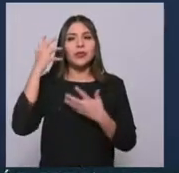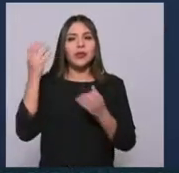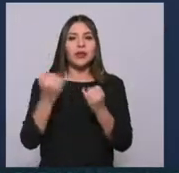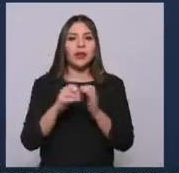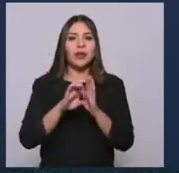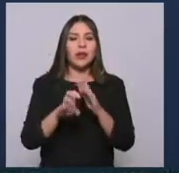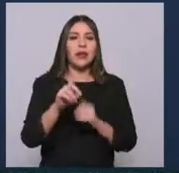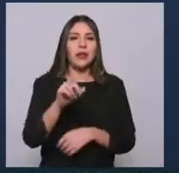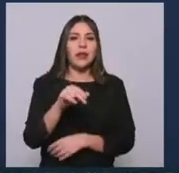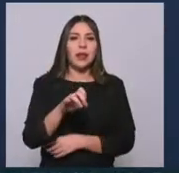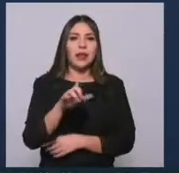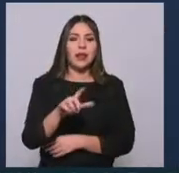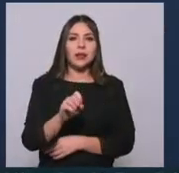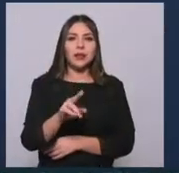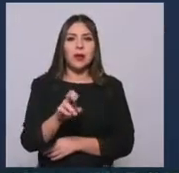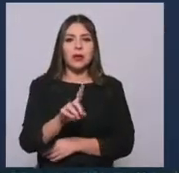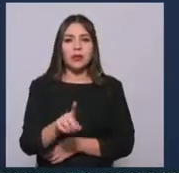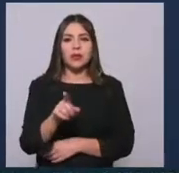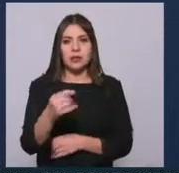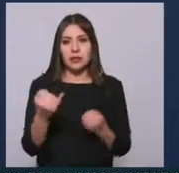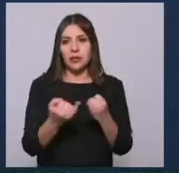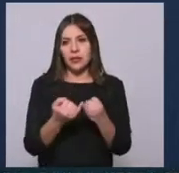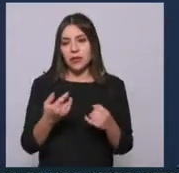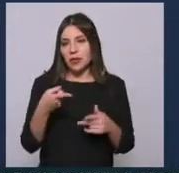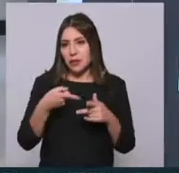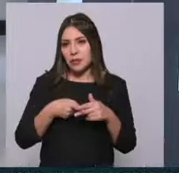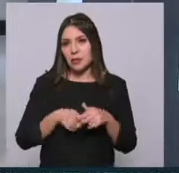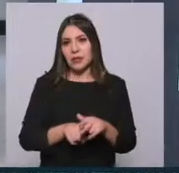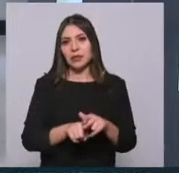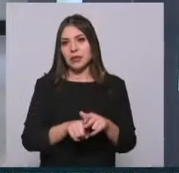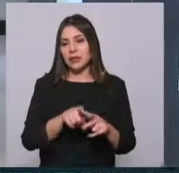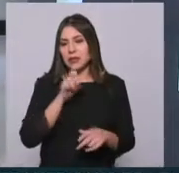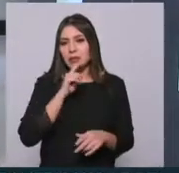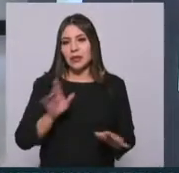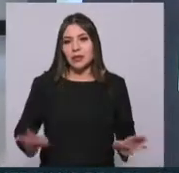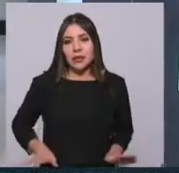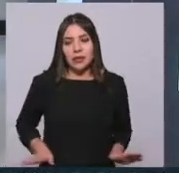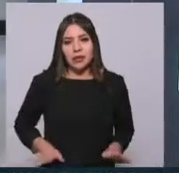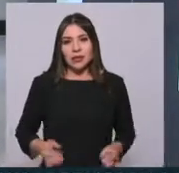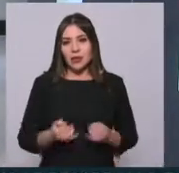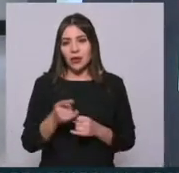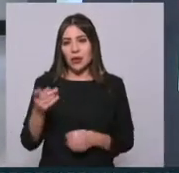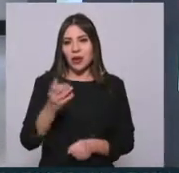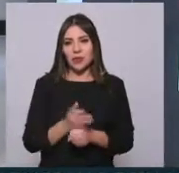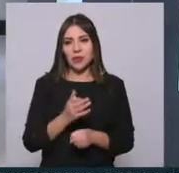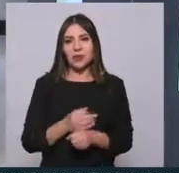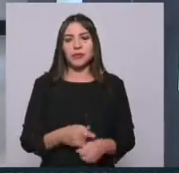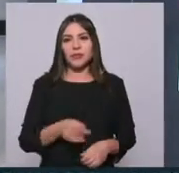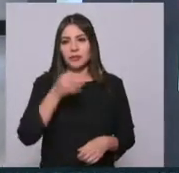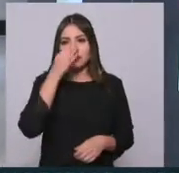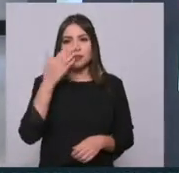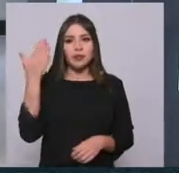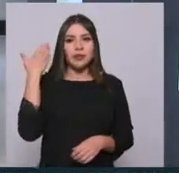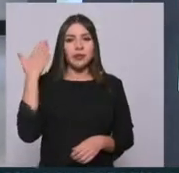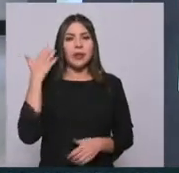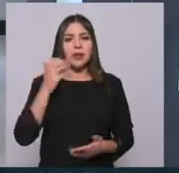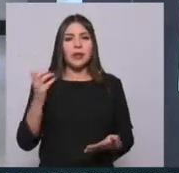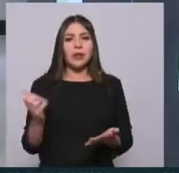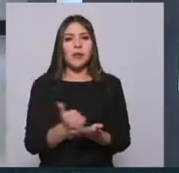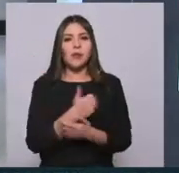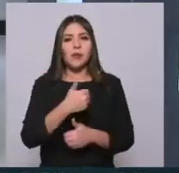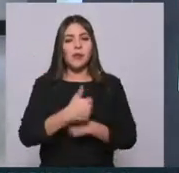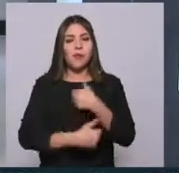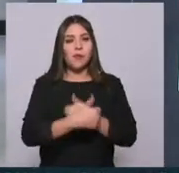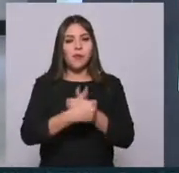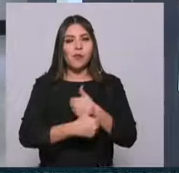que es muy buen Sí, piloto. él acaba de empezó ganar. también Sí. en esa categoría en la Sí, que tú estás. y acaba de ganar una